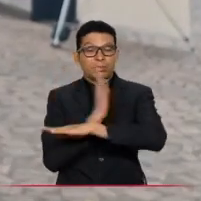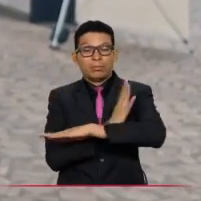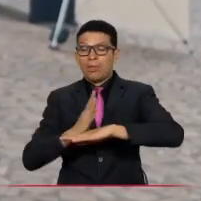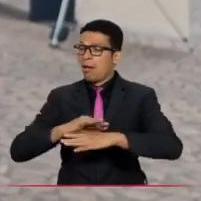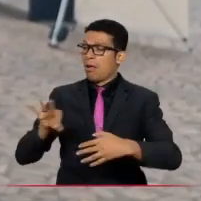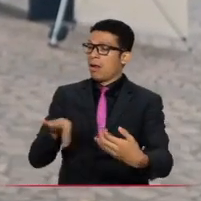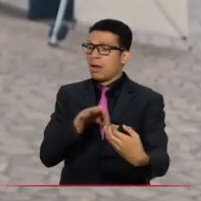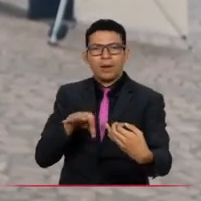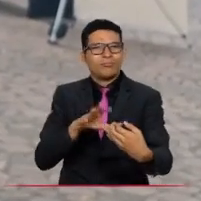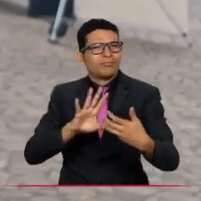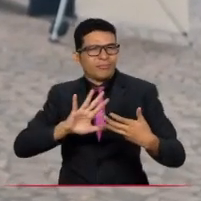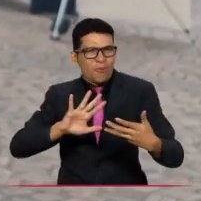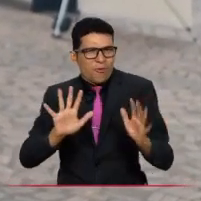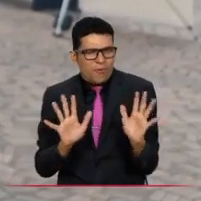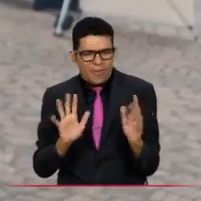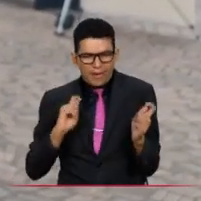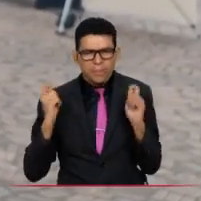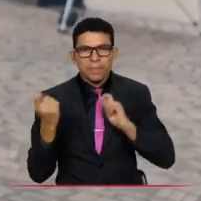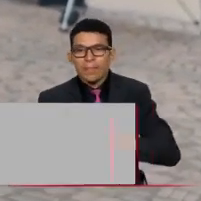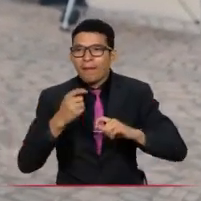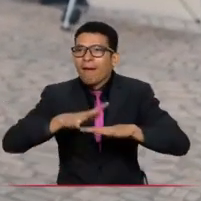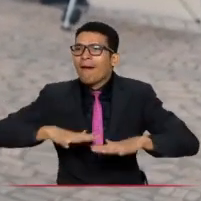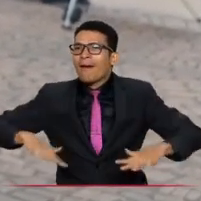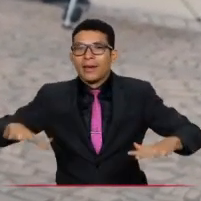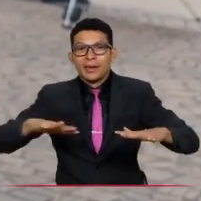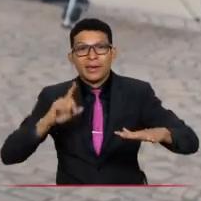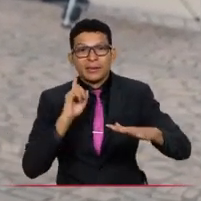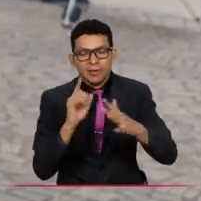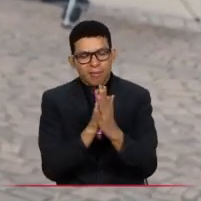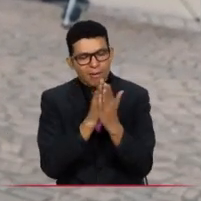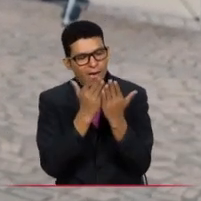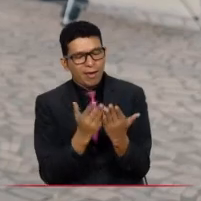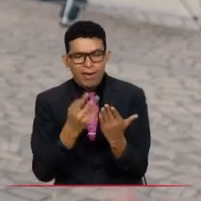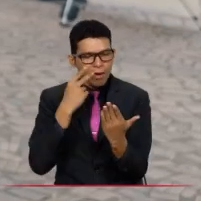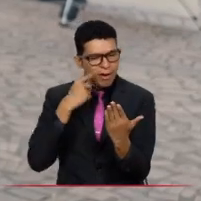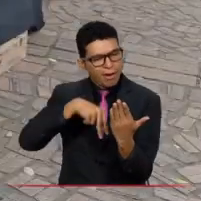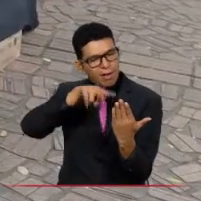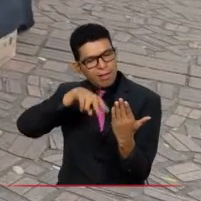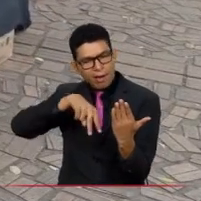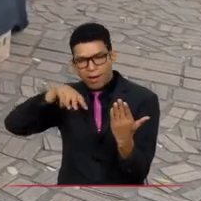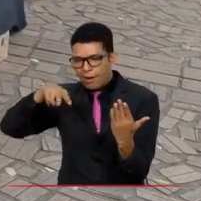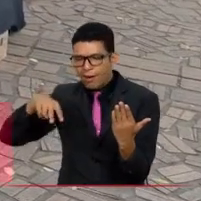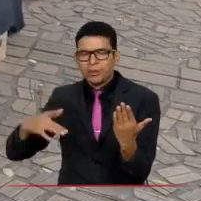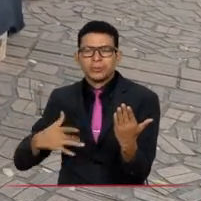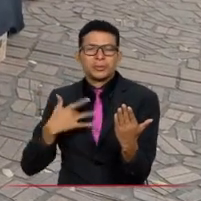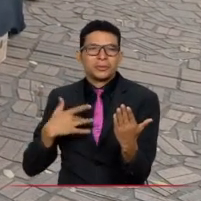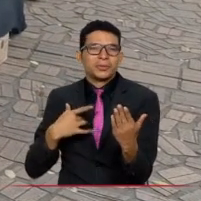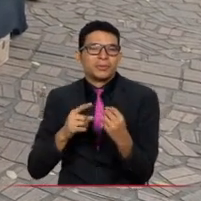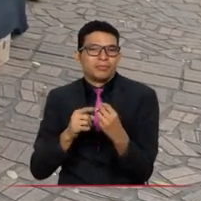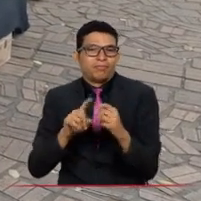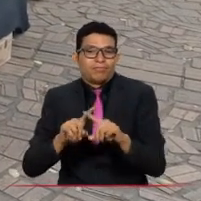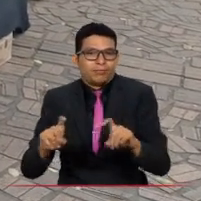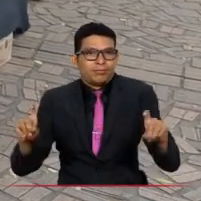enseñado a leer, sino ver cómo más podemos usar ese objeto, pues, que está creado justamente para crear esa experiencia de diversificar y de también, pues,